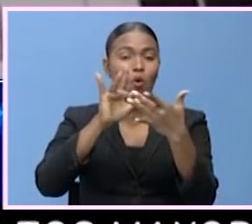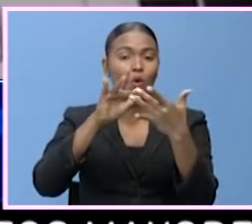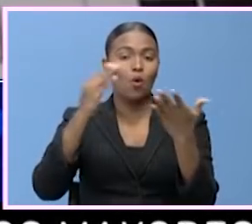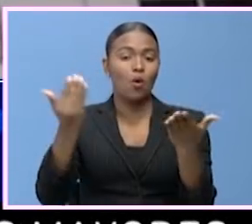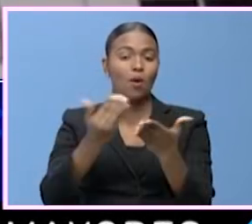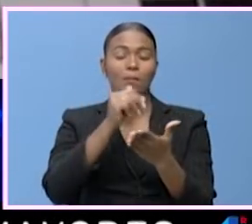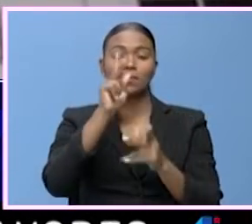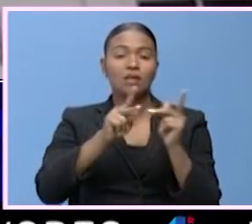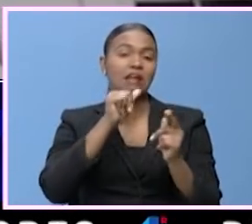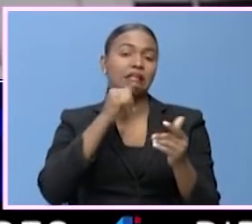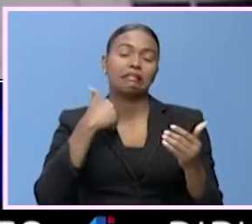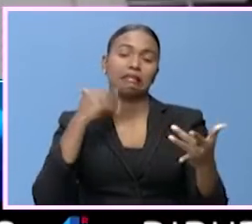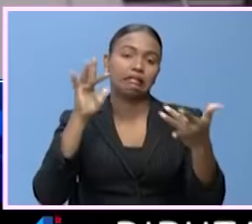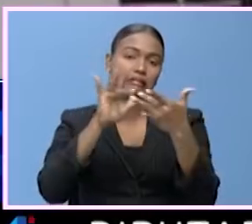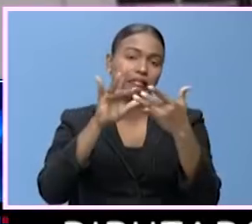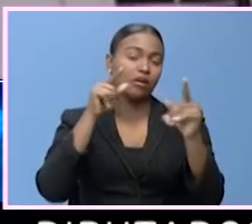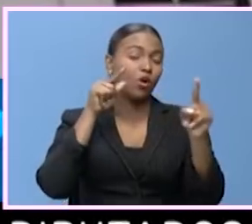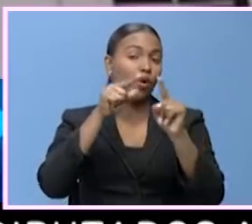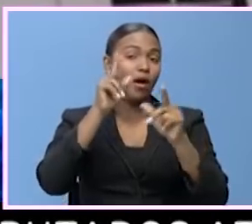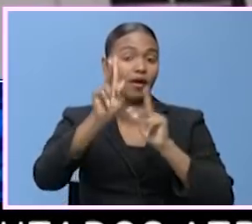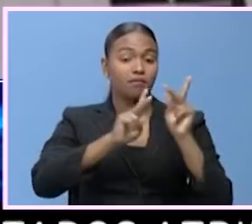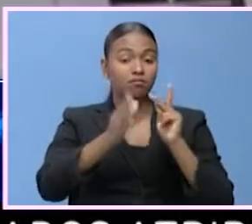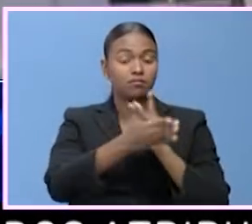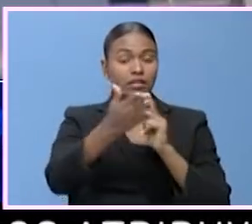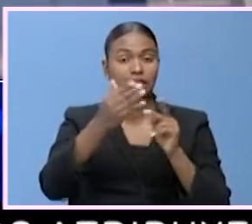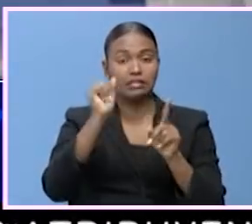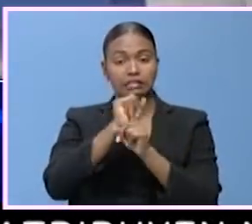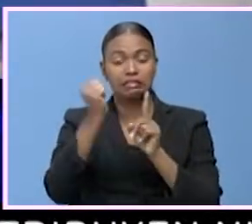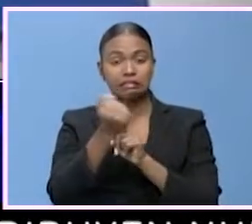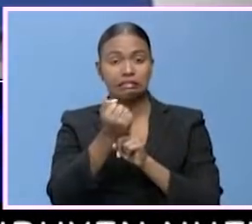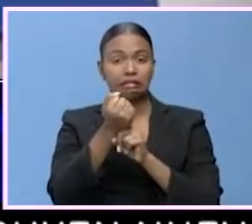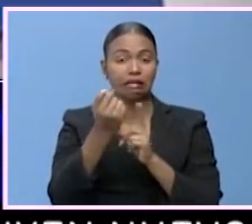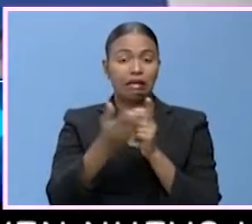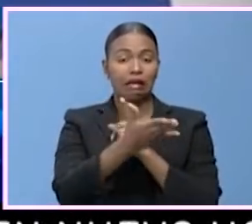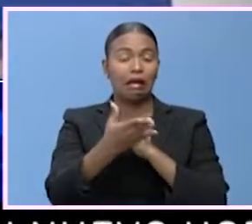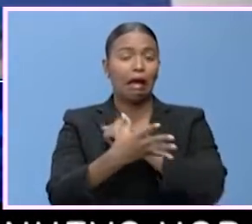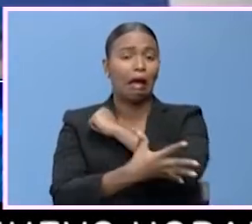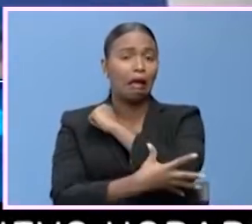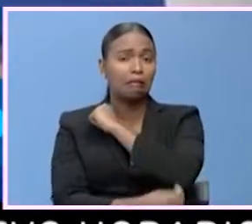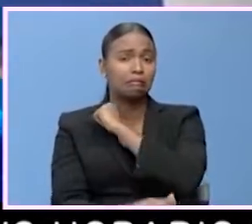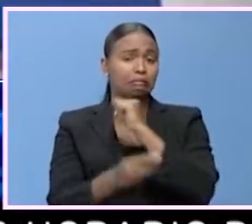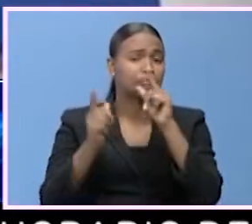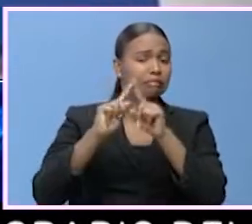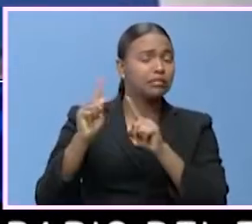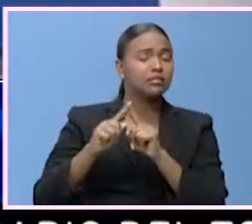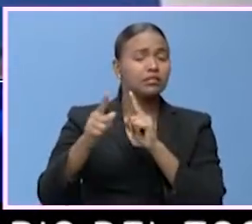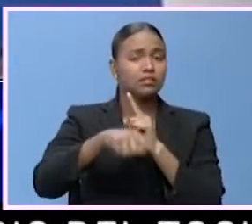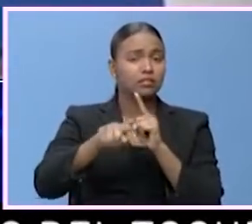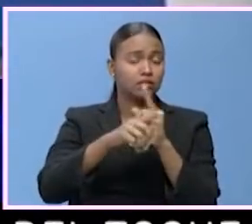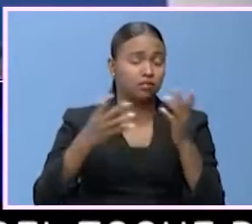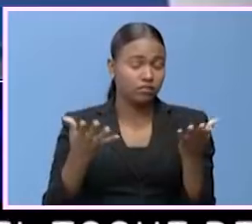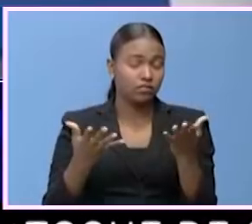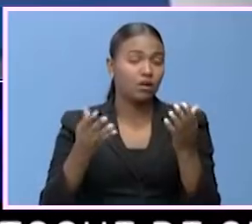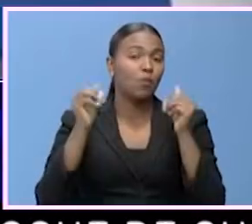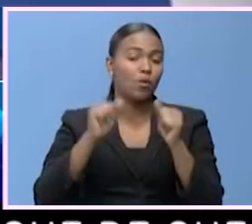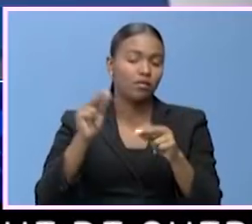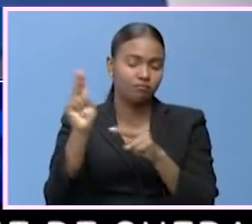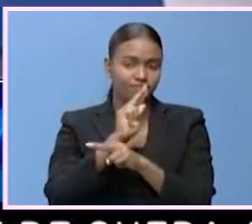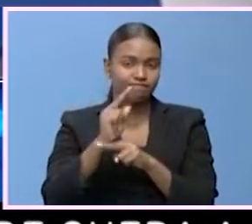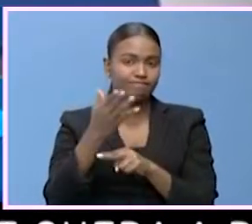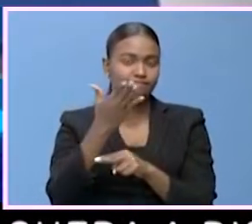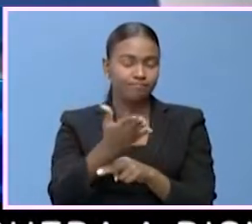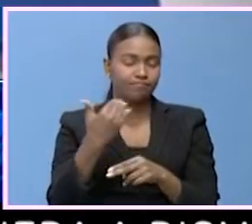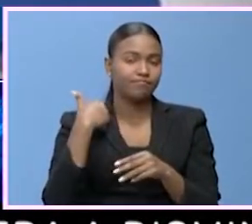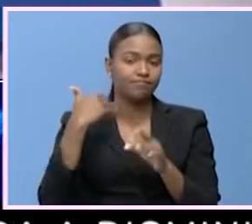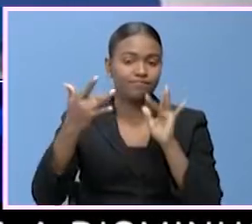No Conectados, con la finalidad de que las personas en condiciones de vulnerabilidad y niveles significativos de pobreza utilicen y